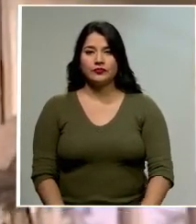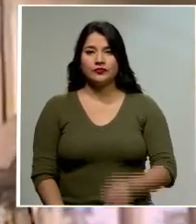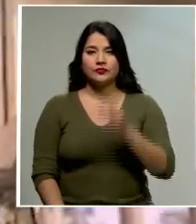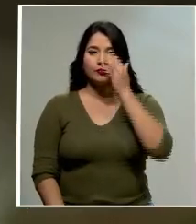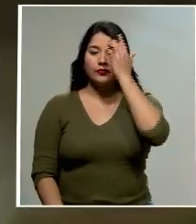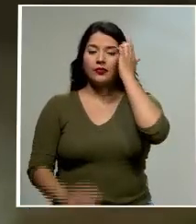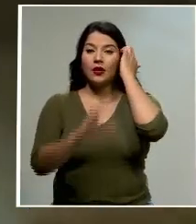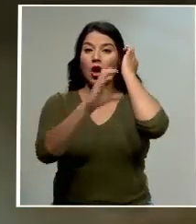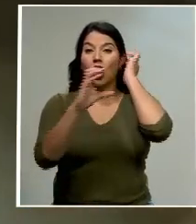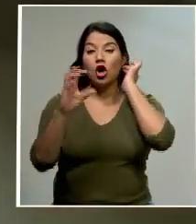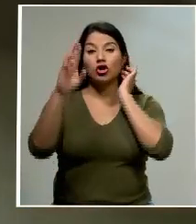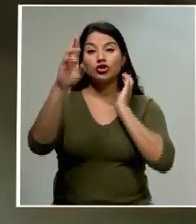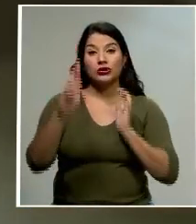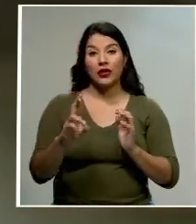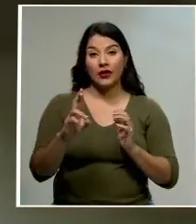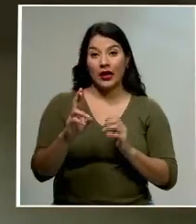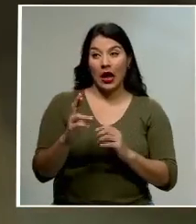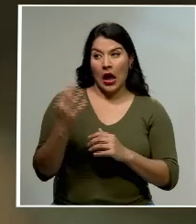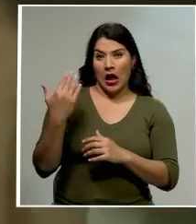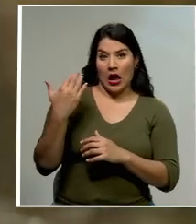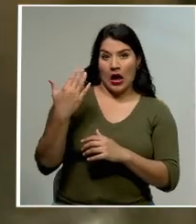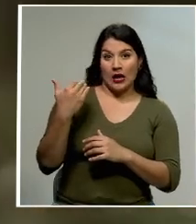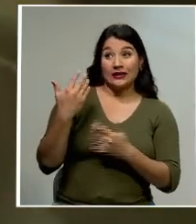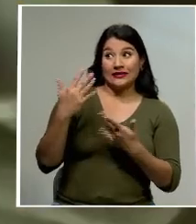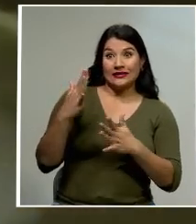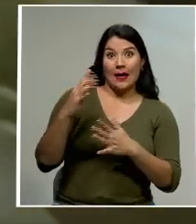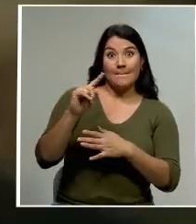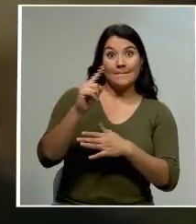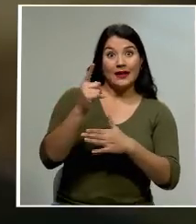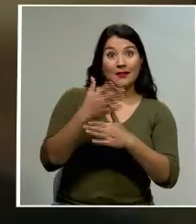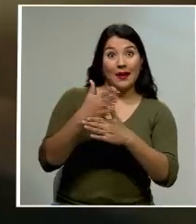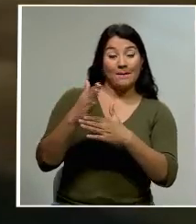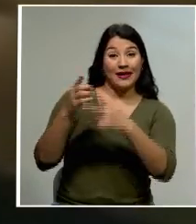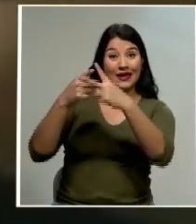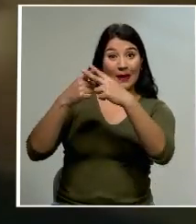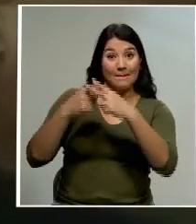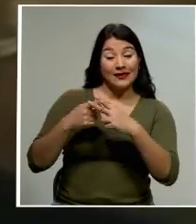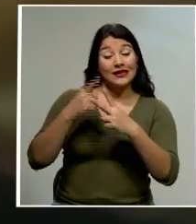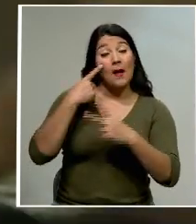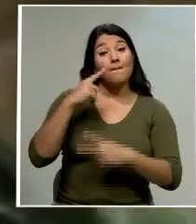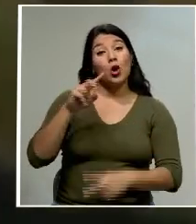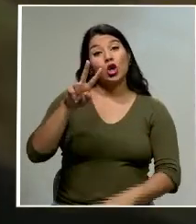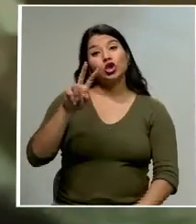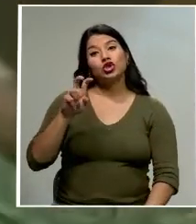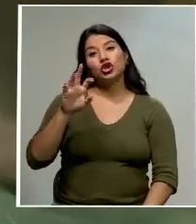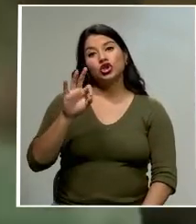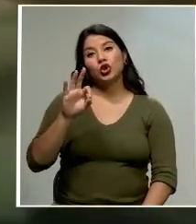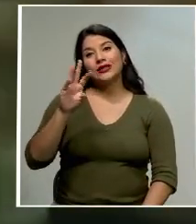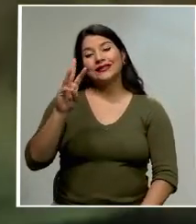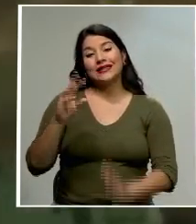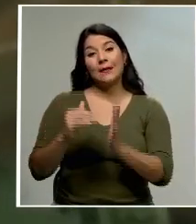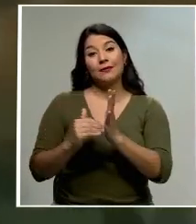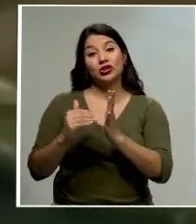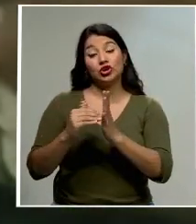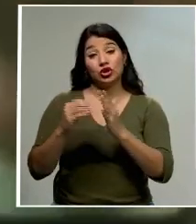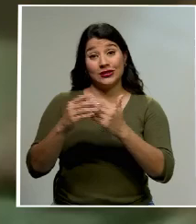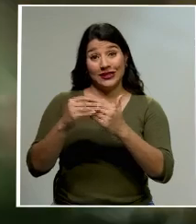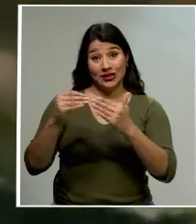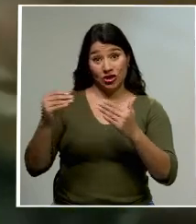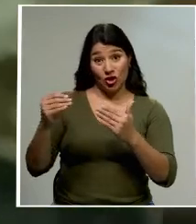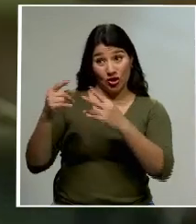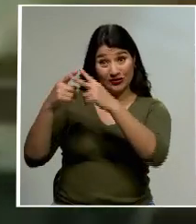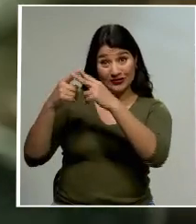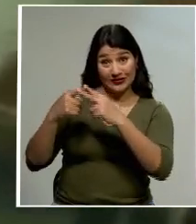Pese a que Costa Rica recibió hace pocos días el primer desembolso por $296 millones del crédito con el Fondo